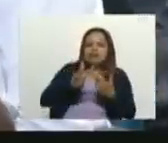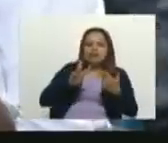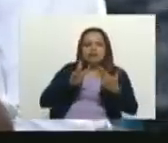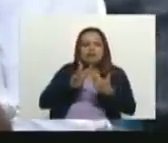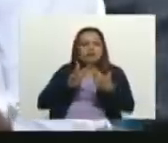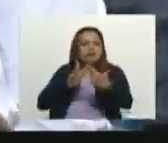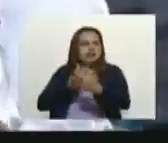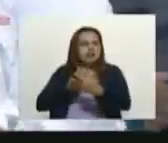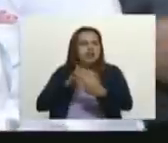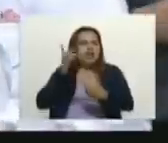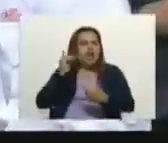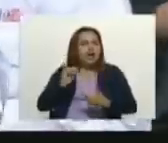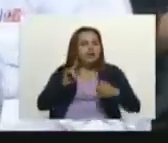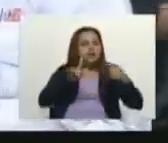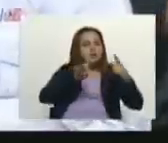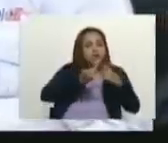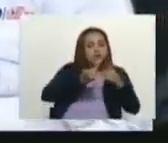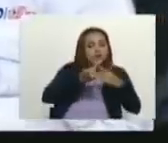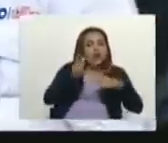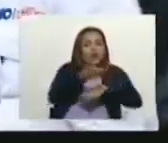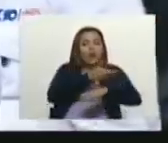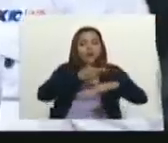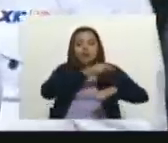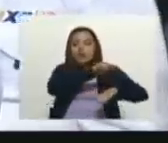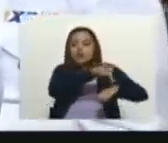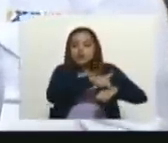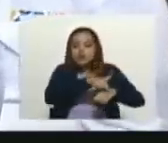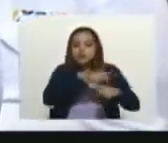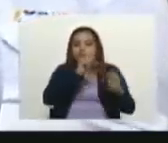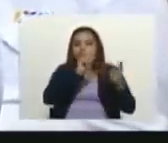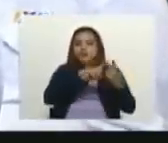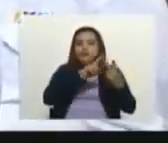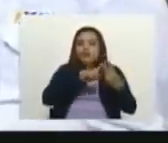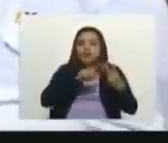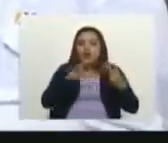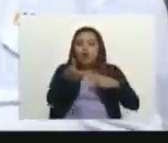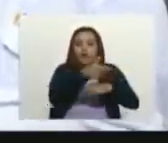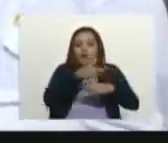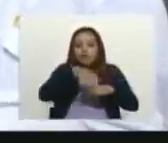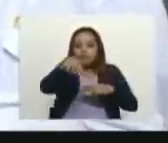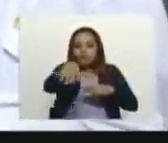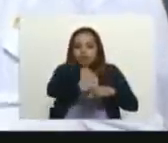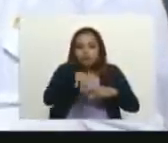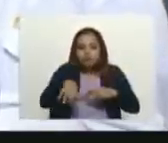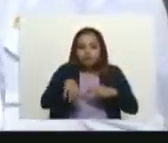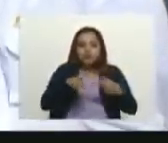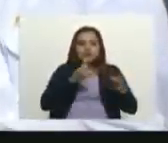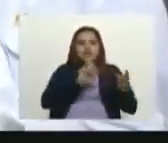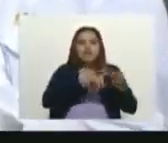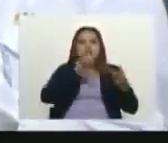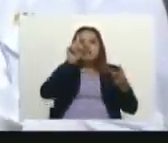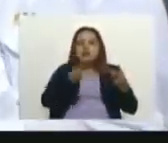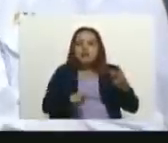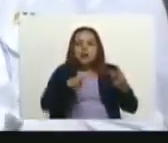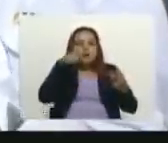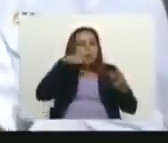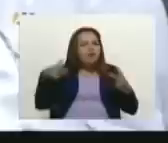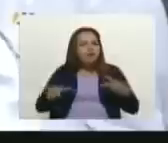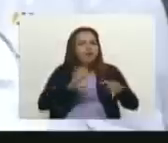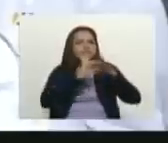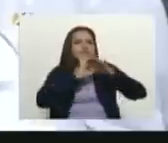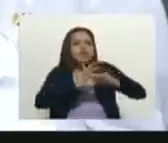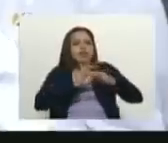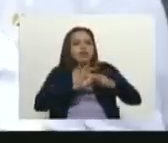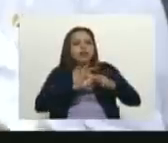de las instituciones nacionales, de la gobernación, de las municipales y del pueblo unido con